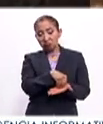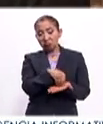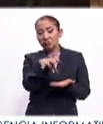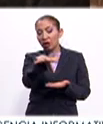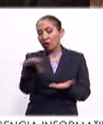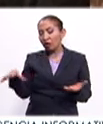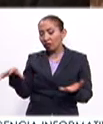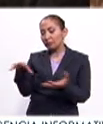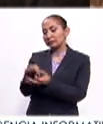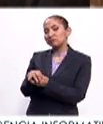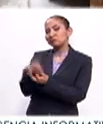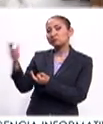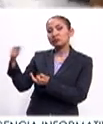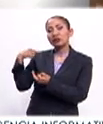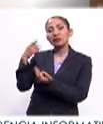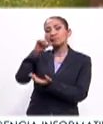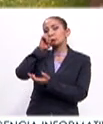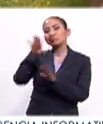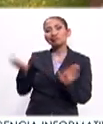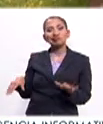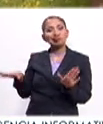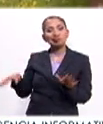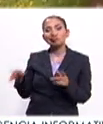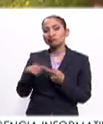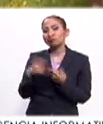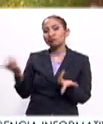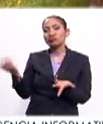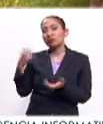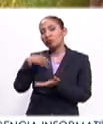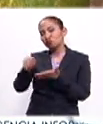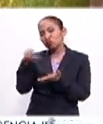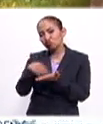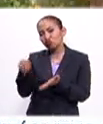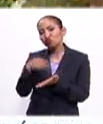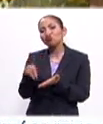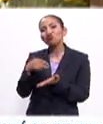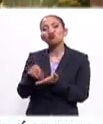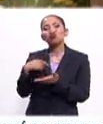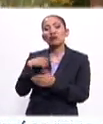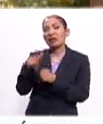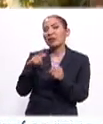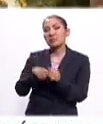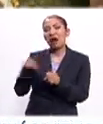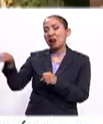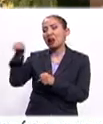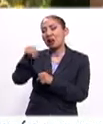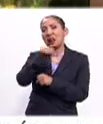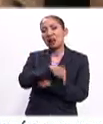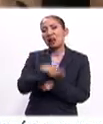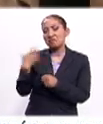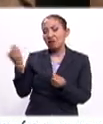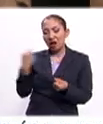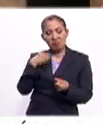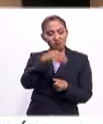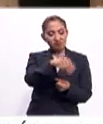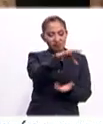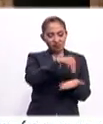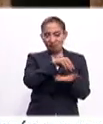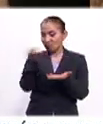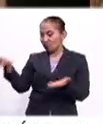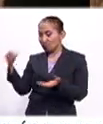Se complementan con aves, con el corral, no solo aves, sino pequeños